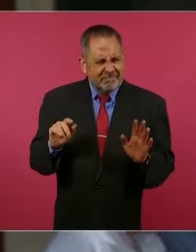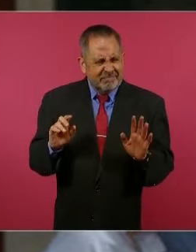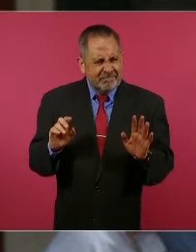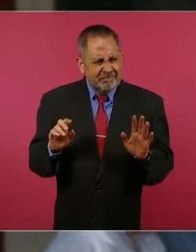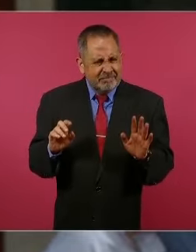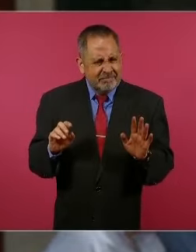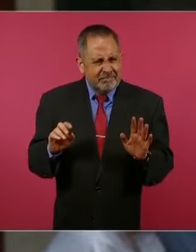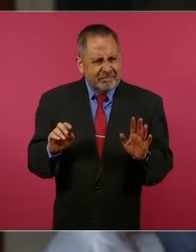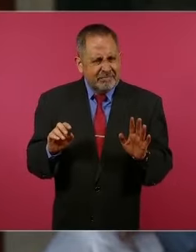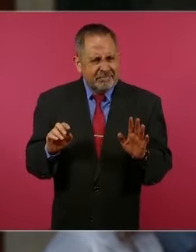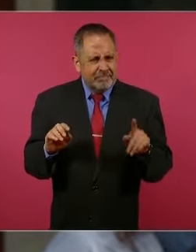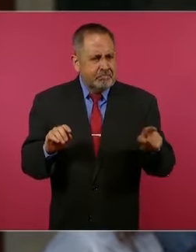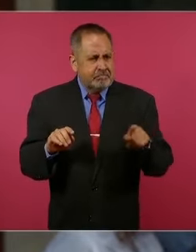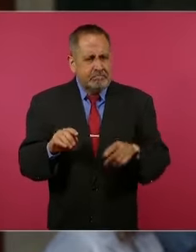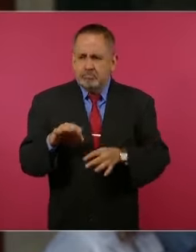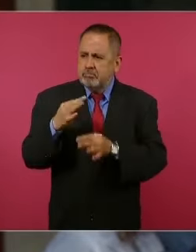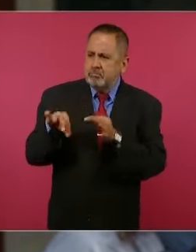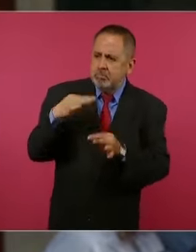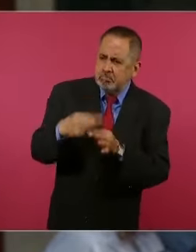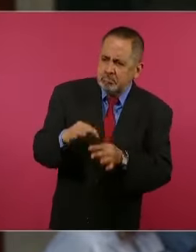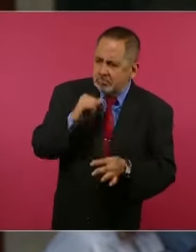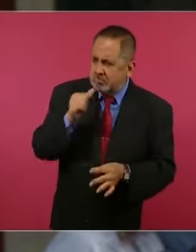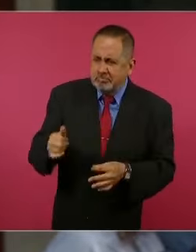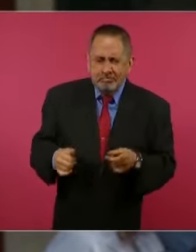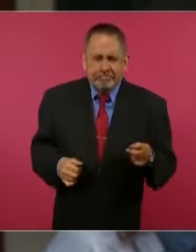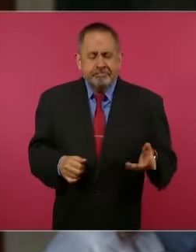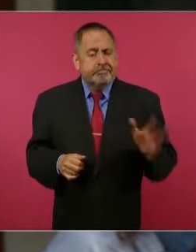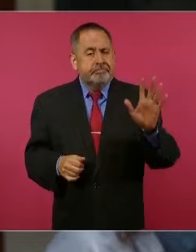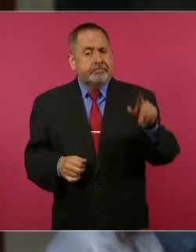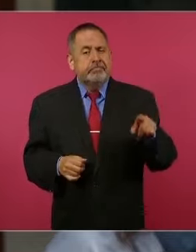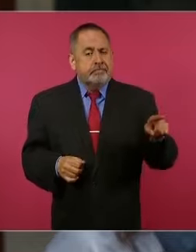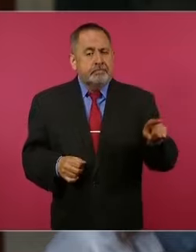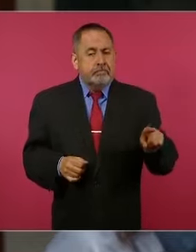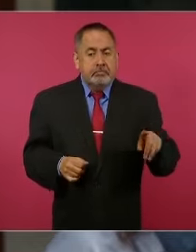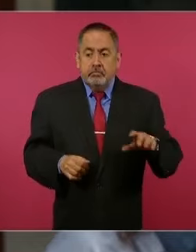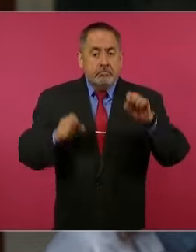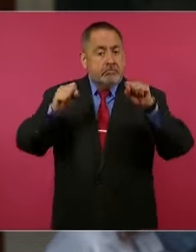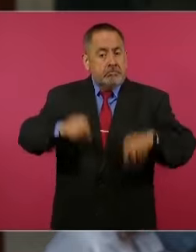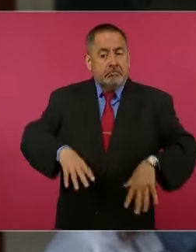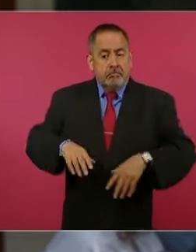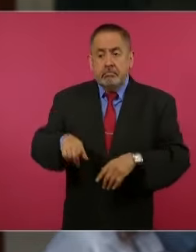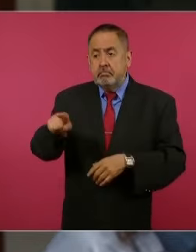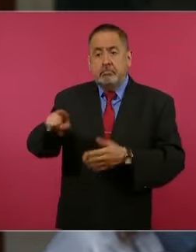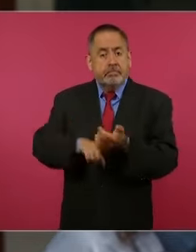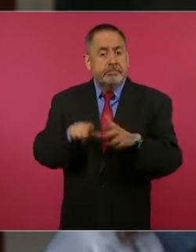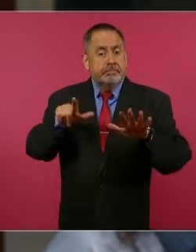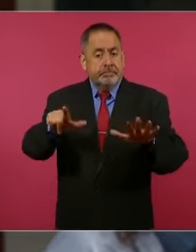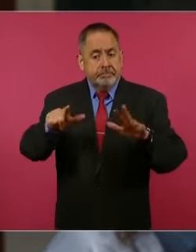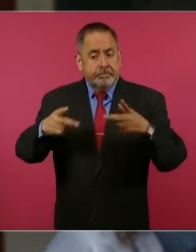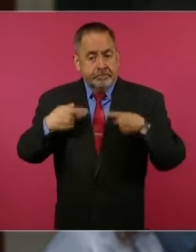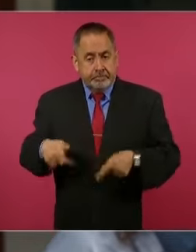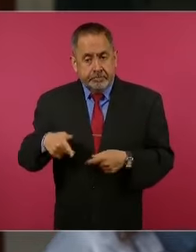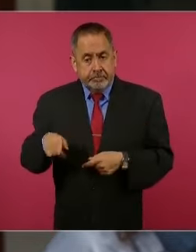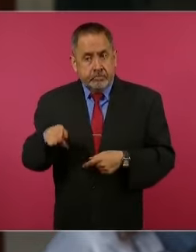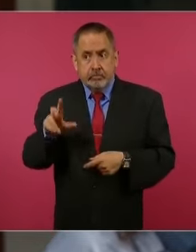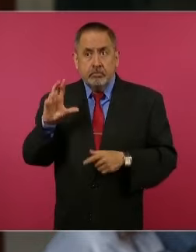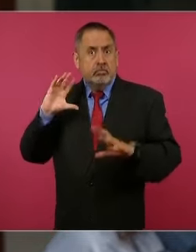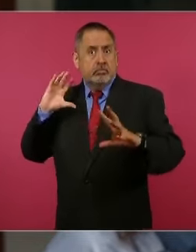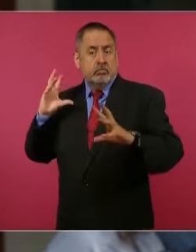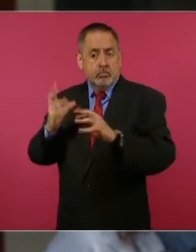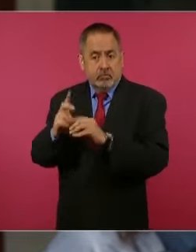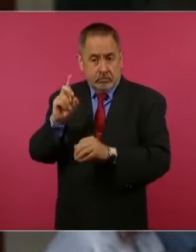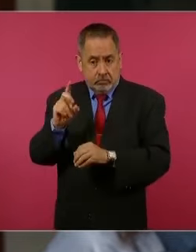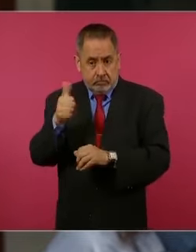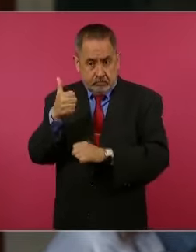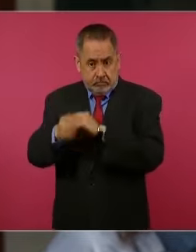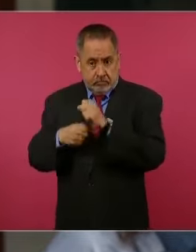podríamos Llamar promociones incumplidas Porque dejó eh prácticamente sin derecho a 17 trabajadores que tenían 36 años laborando